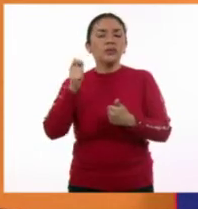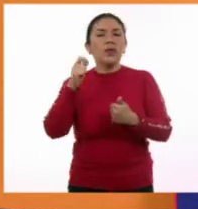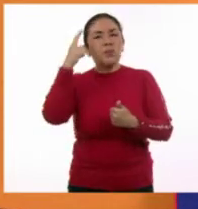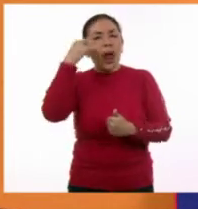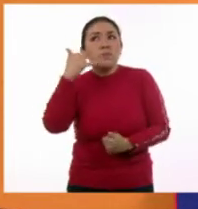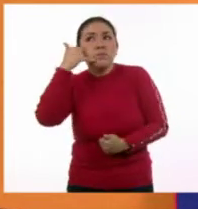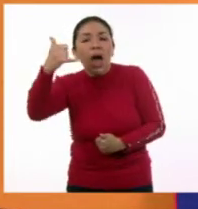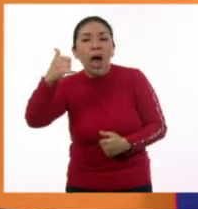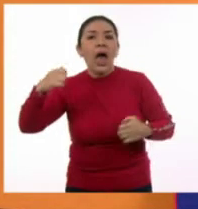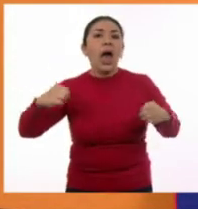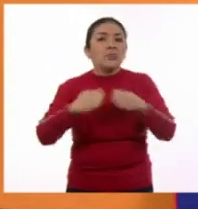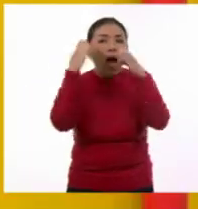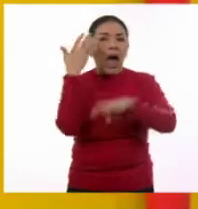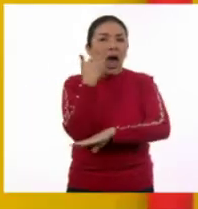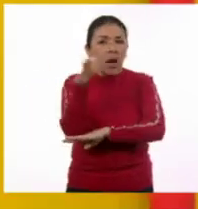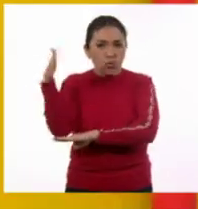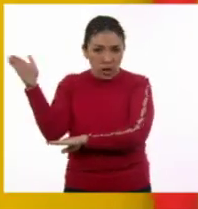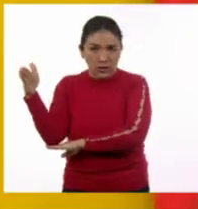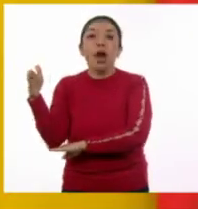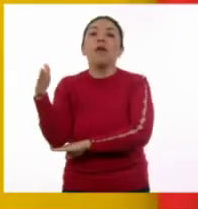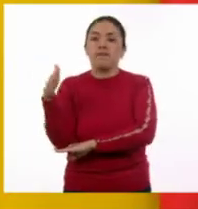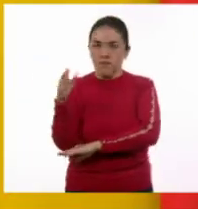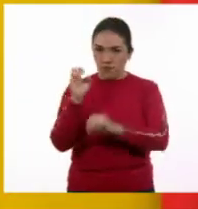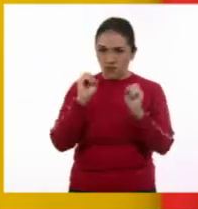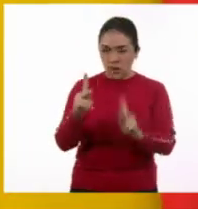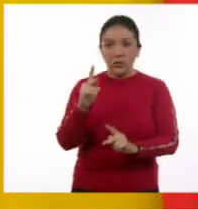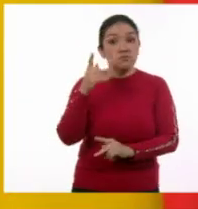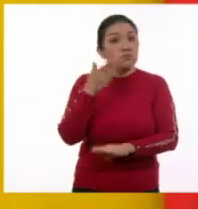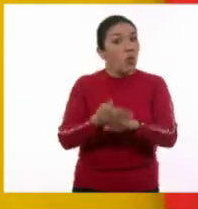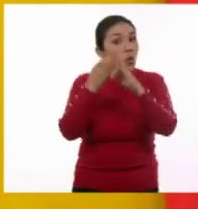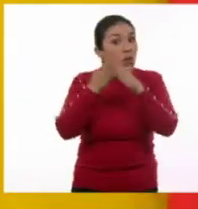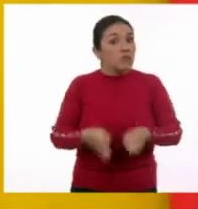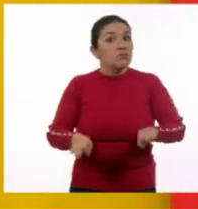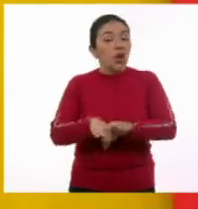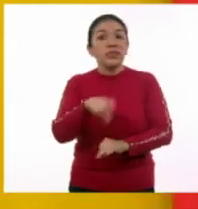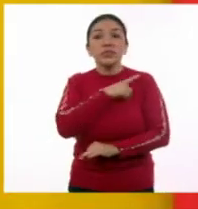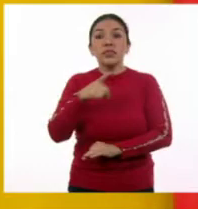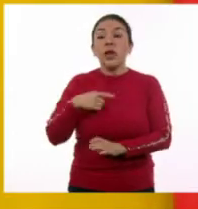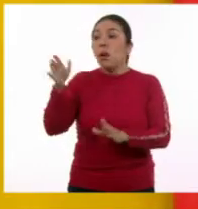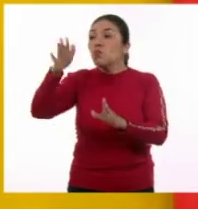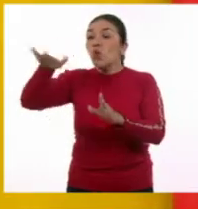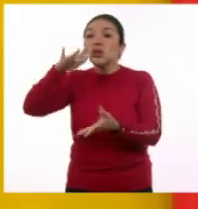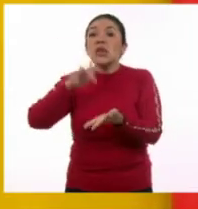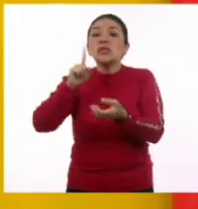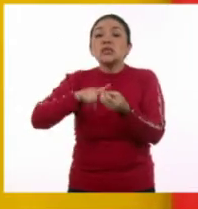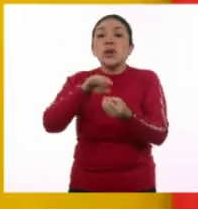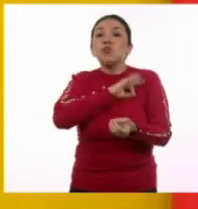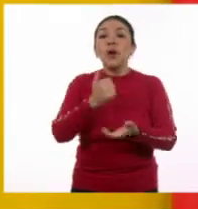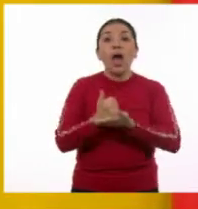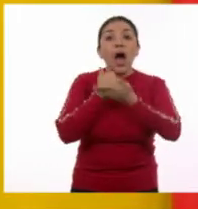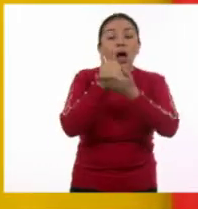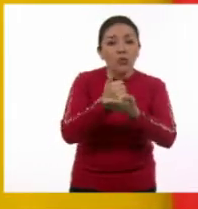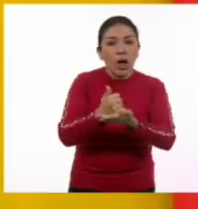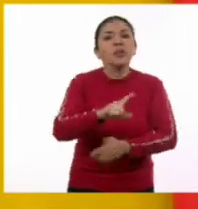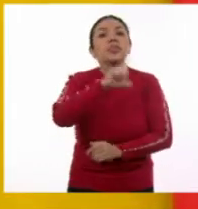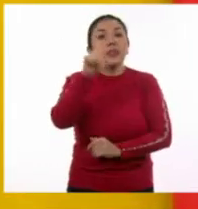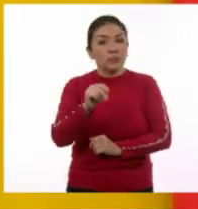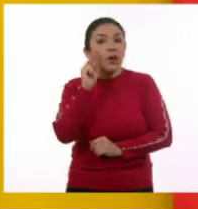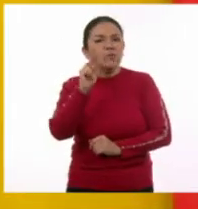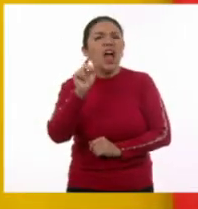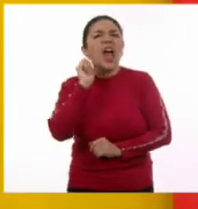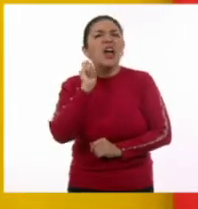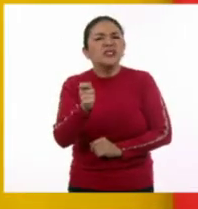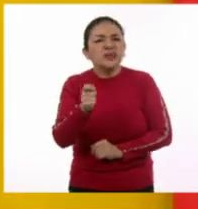de emergencias okay muy bien entonces muy muy importante pedir ayuda y un poco más adelante vamos a ver